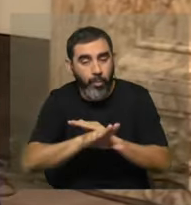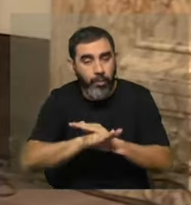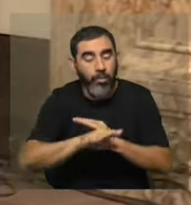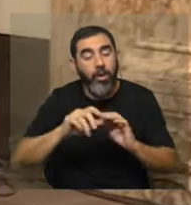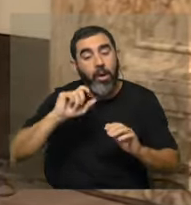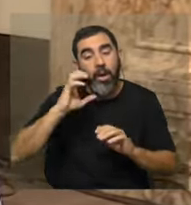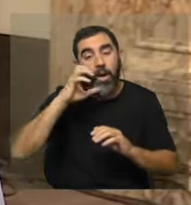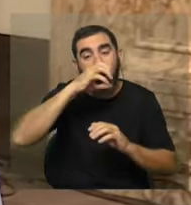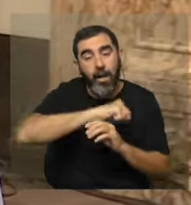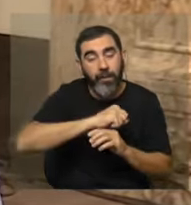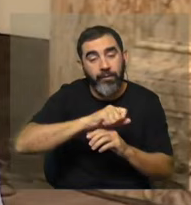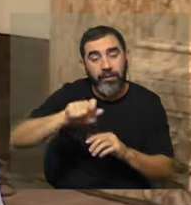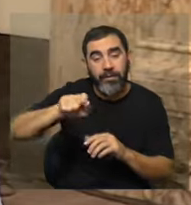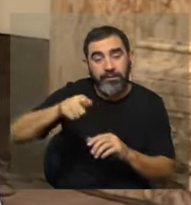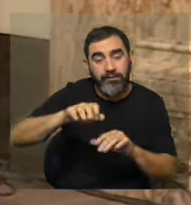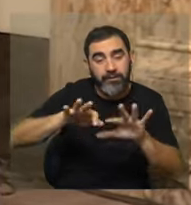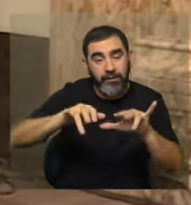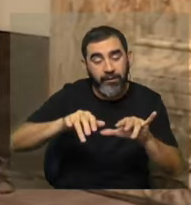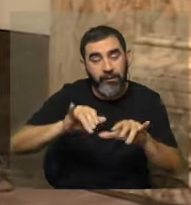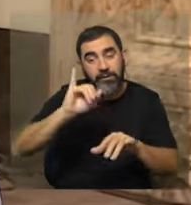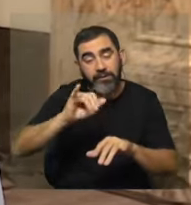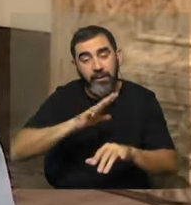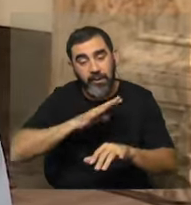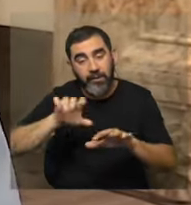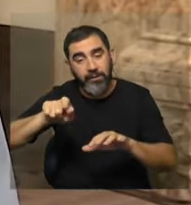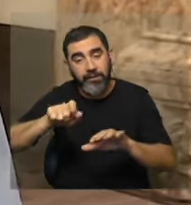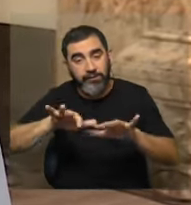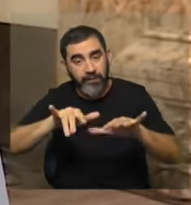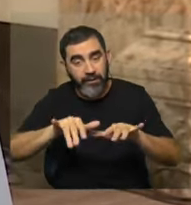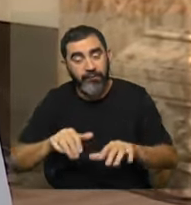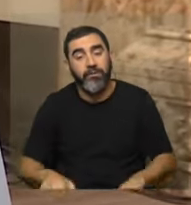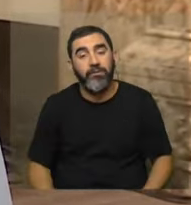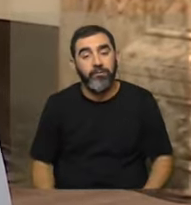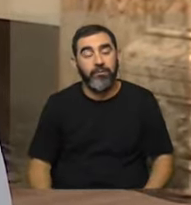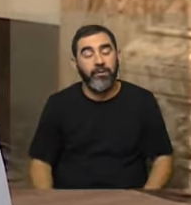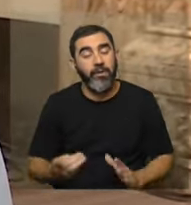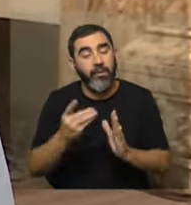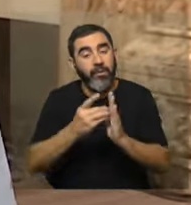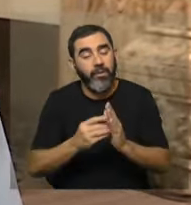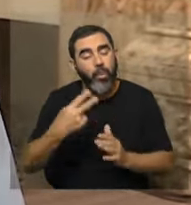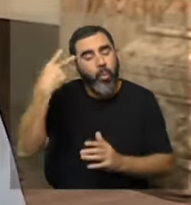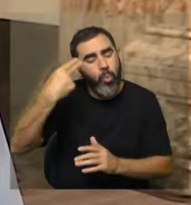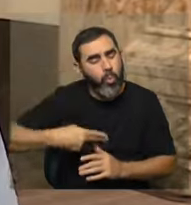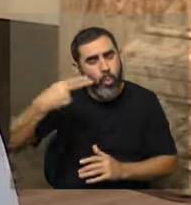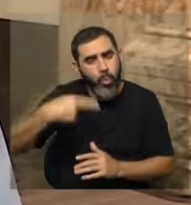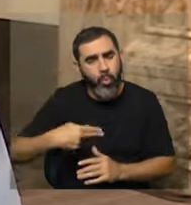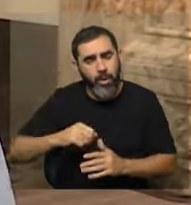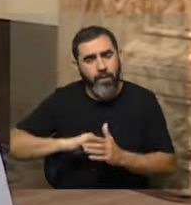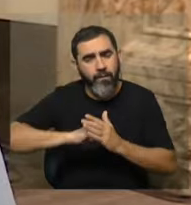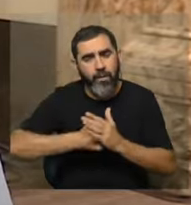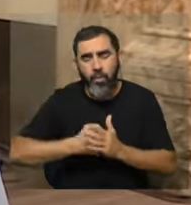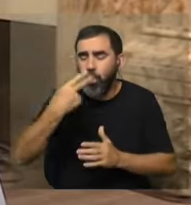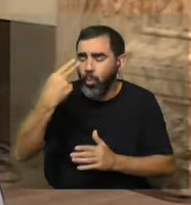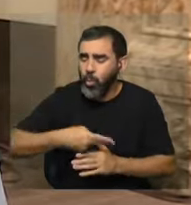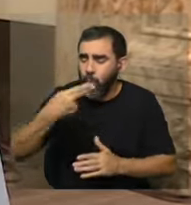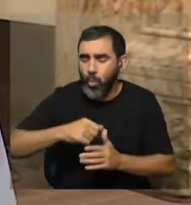claves que le brinda eh su llave digital en el caso de que opere con llave digital es decir datos que nunca nunca un banco ni